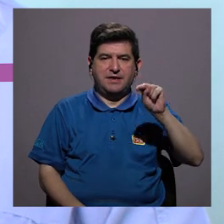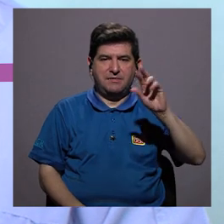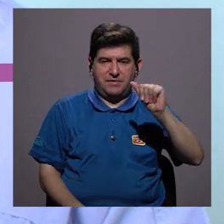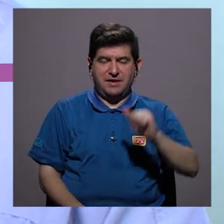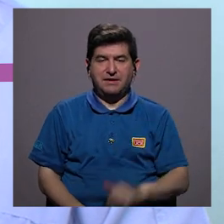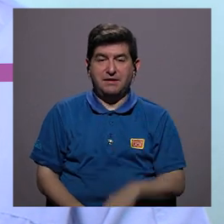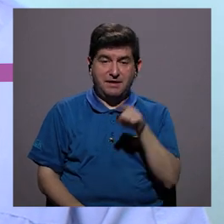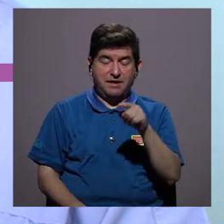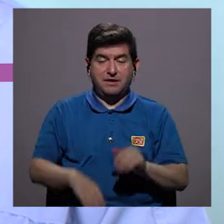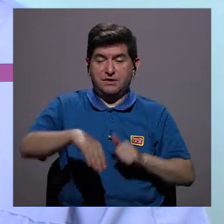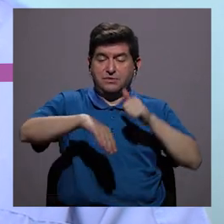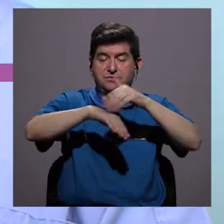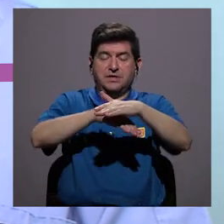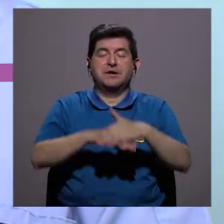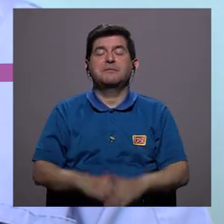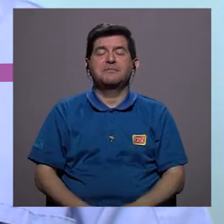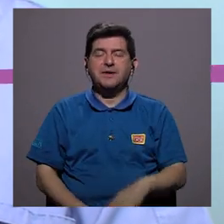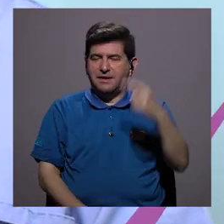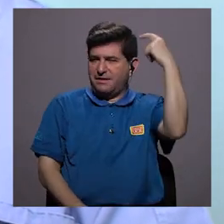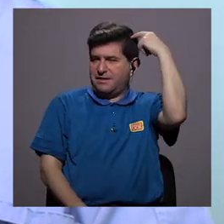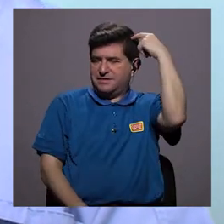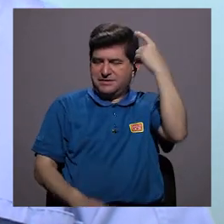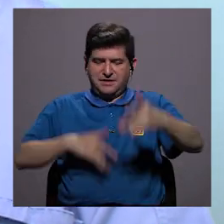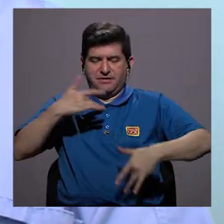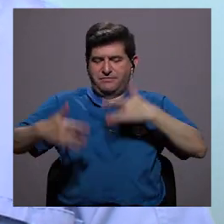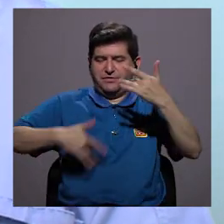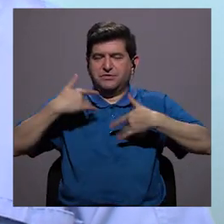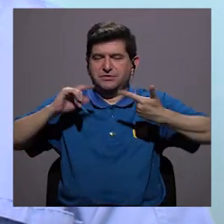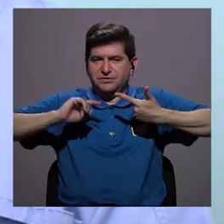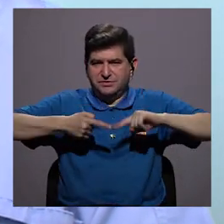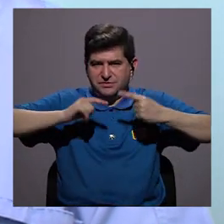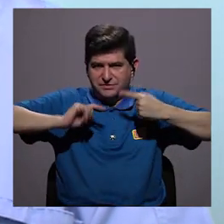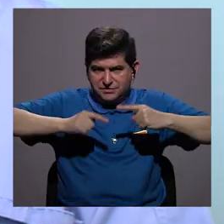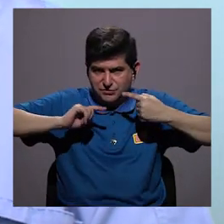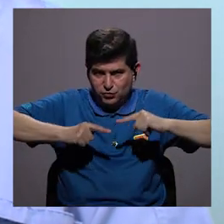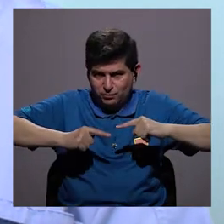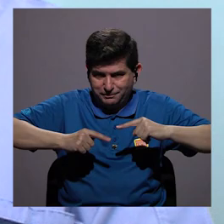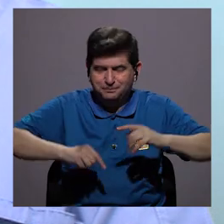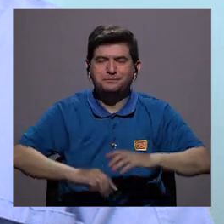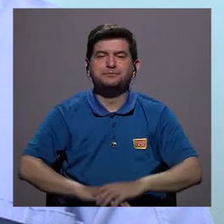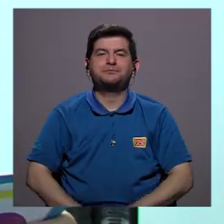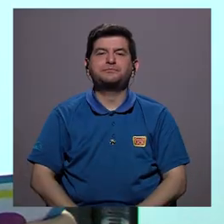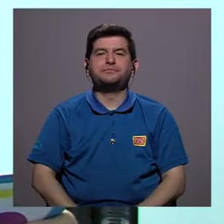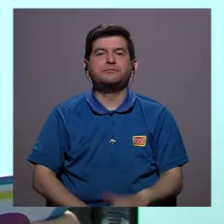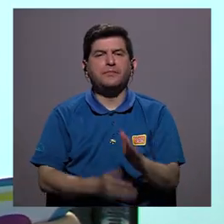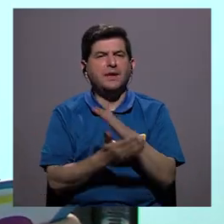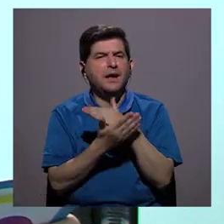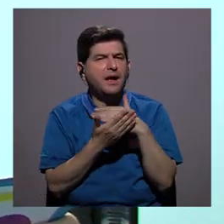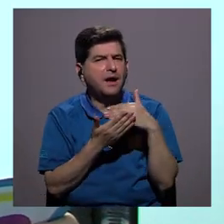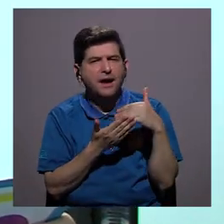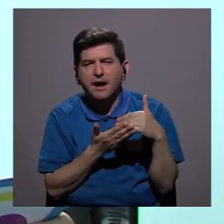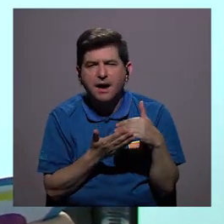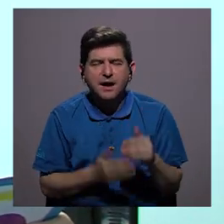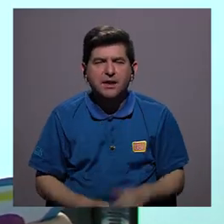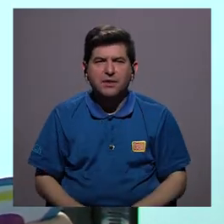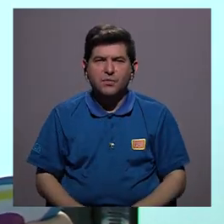estos transmiten hacia el cerebro la sensación de dolor. Y eso es donde ya los perciben también. ¿Hay